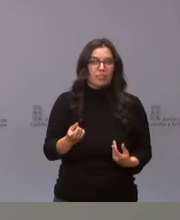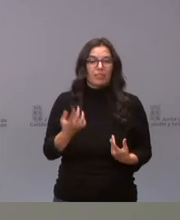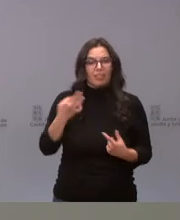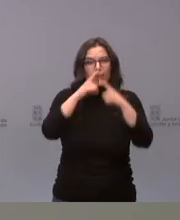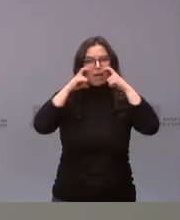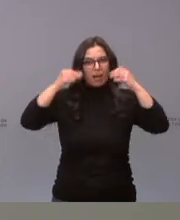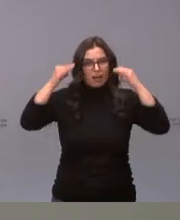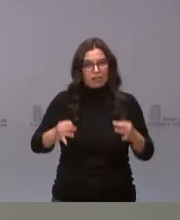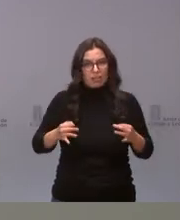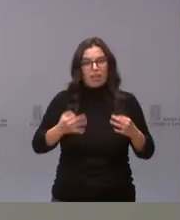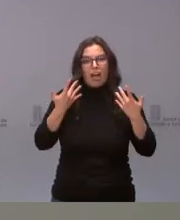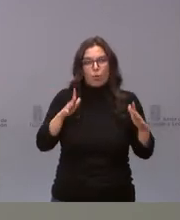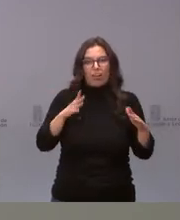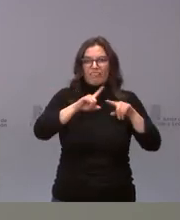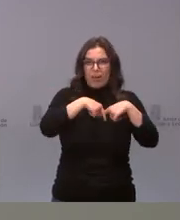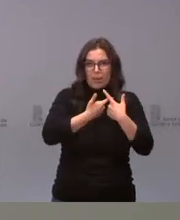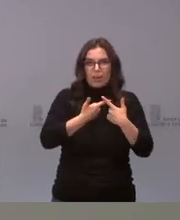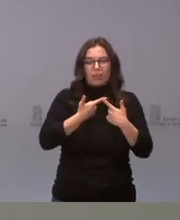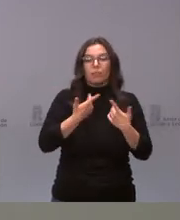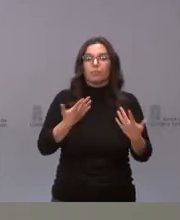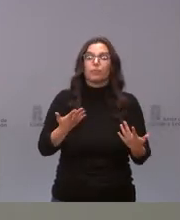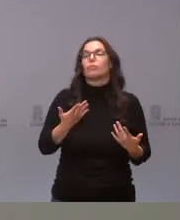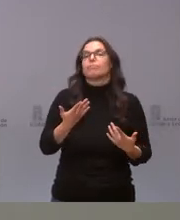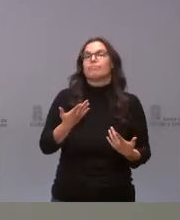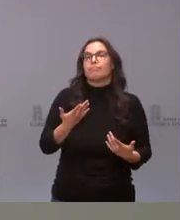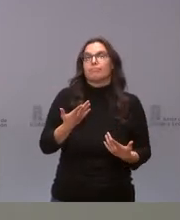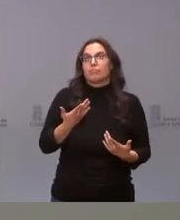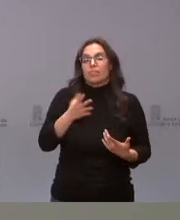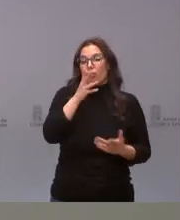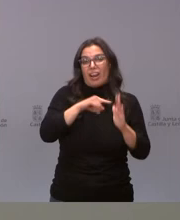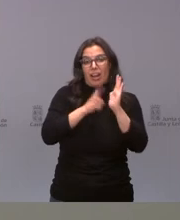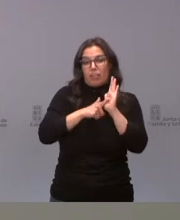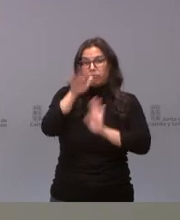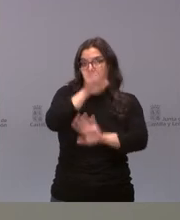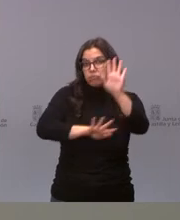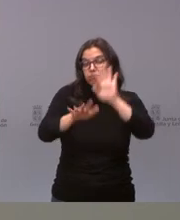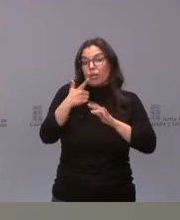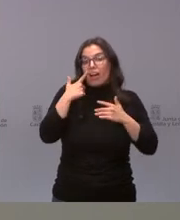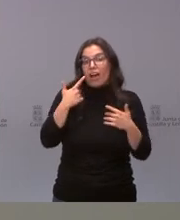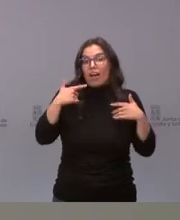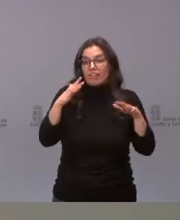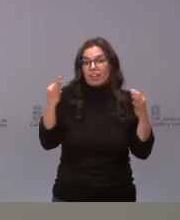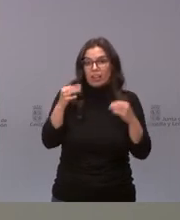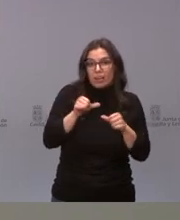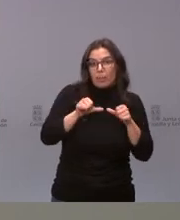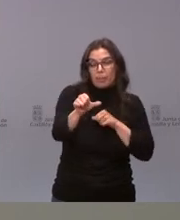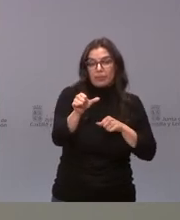esto es importante y lo que vamos a ver es, bueno, con este caos legislativo, qué es lo que va a pasar en